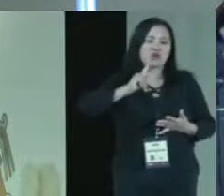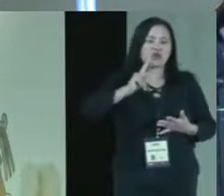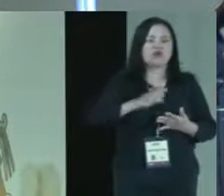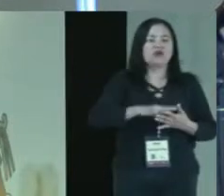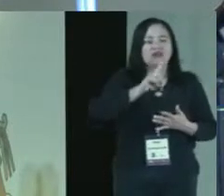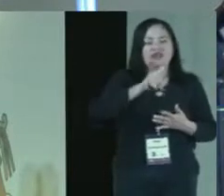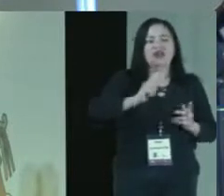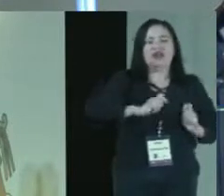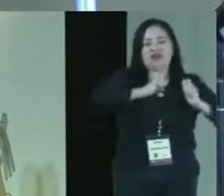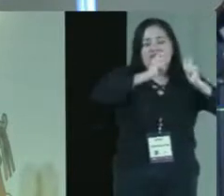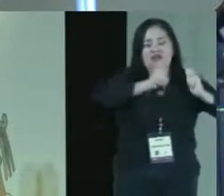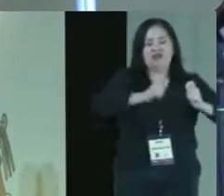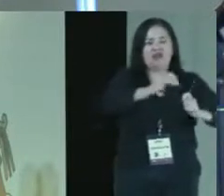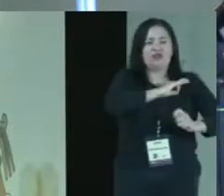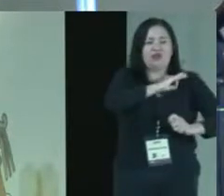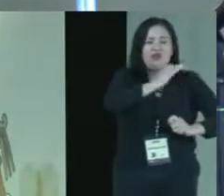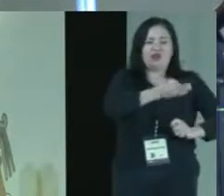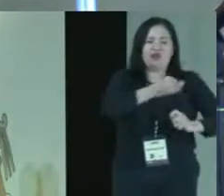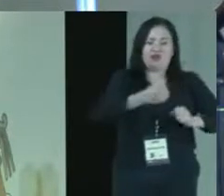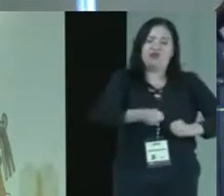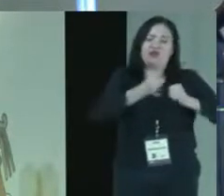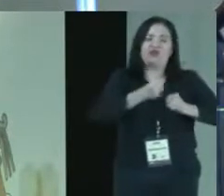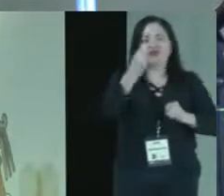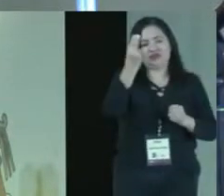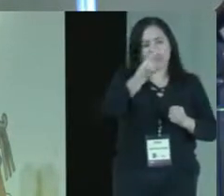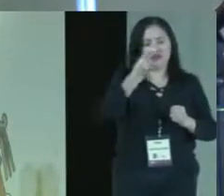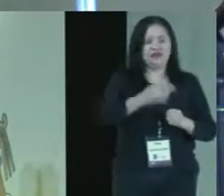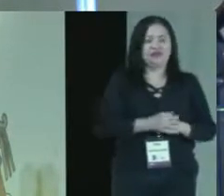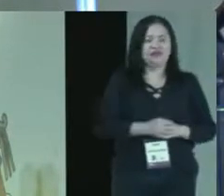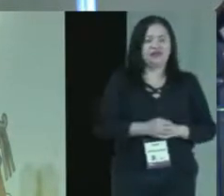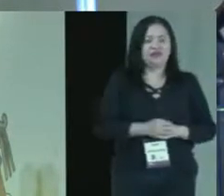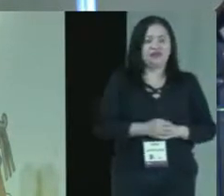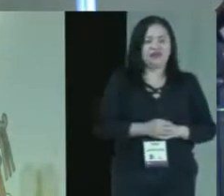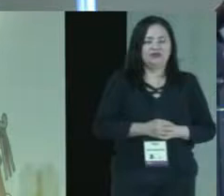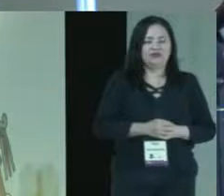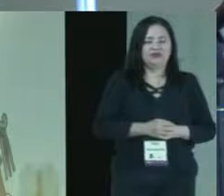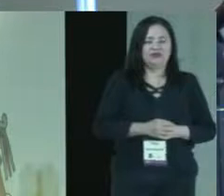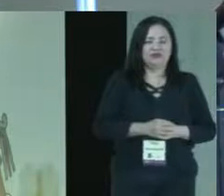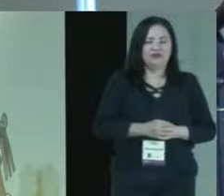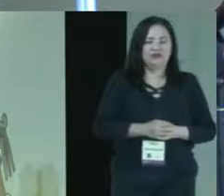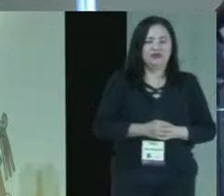tomarlo para ejercerlo cuando era preciso. Yo